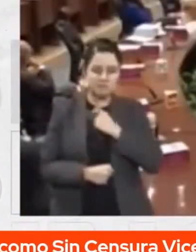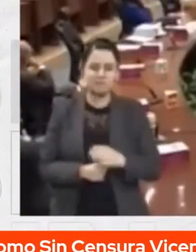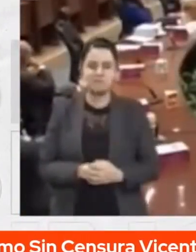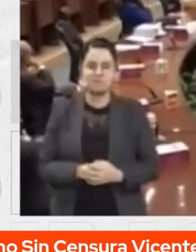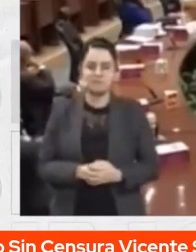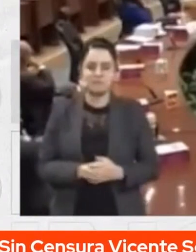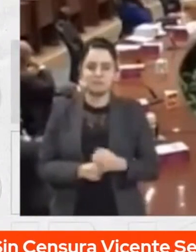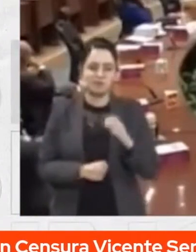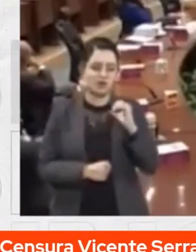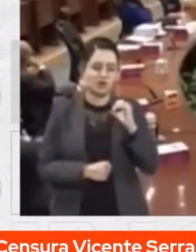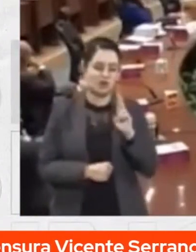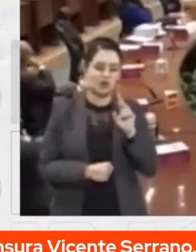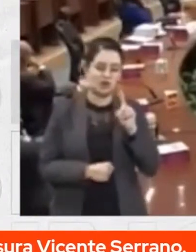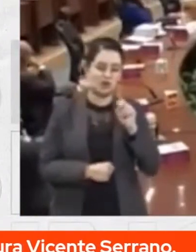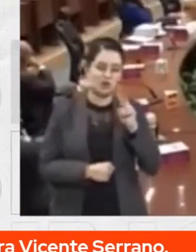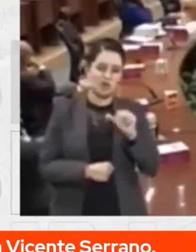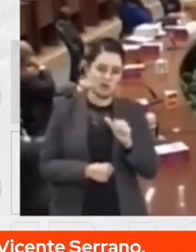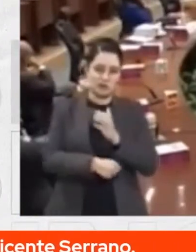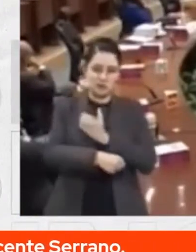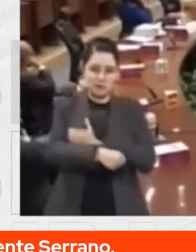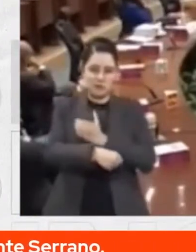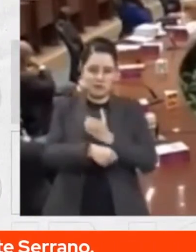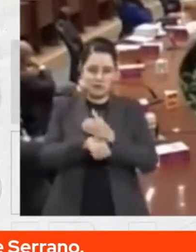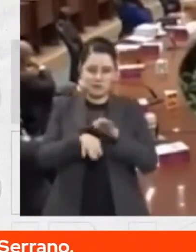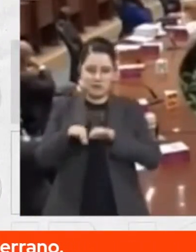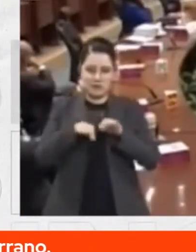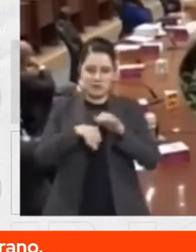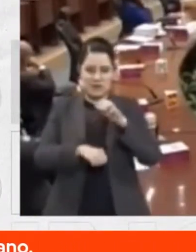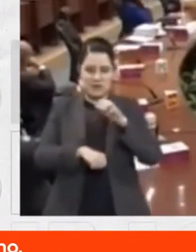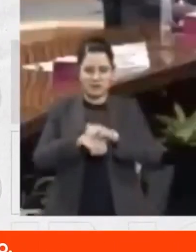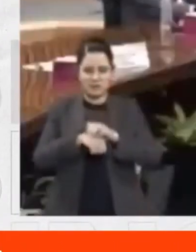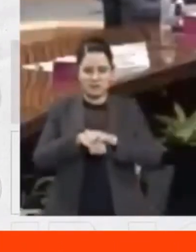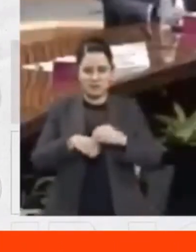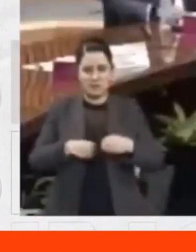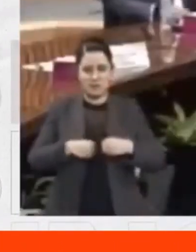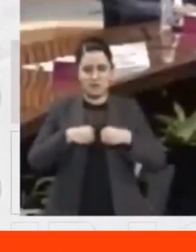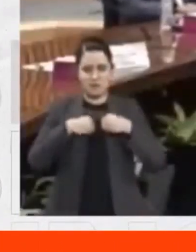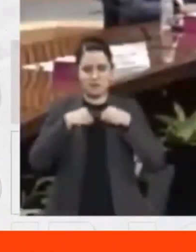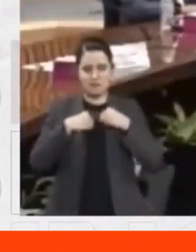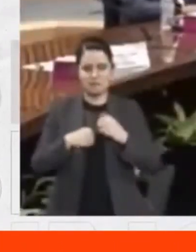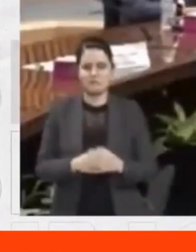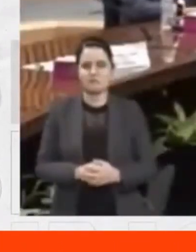Córdoba compañero de trabajo amigo de la vida